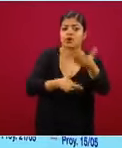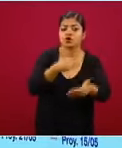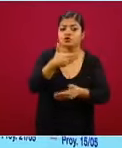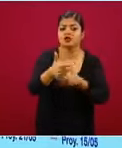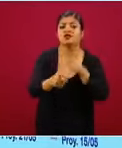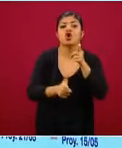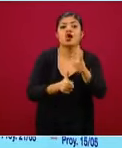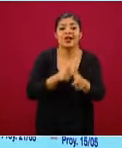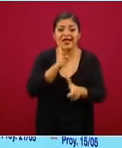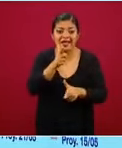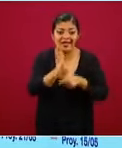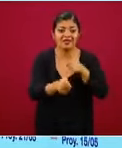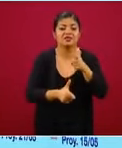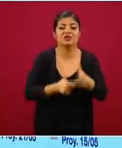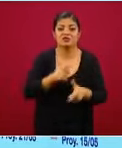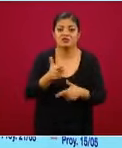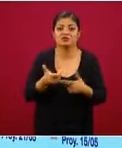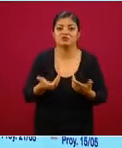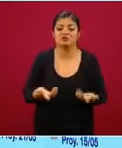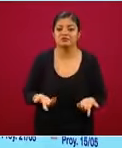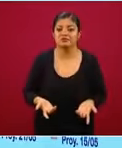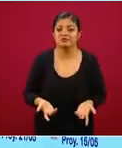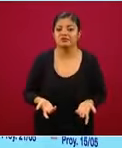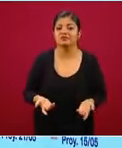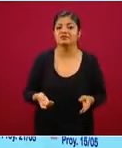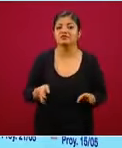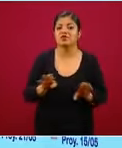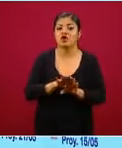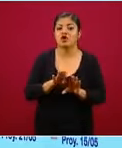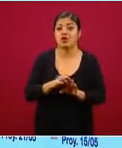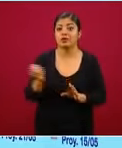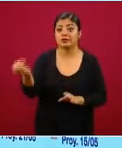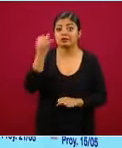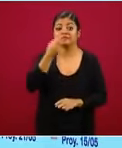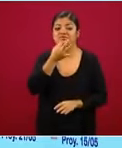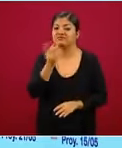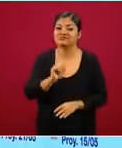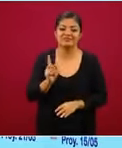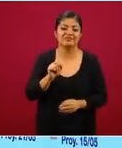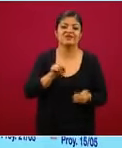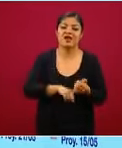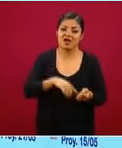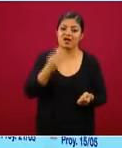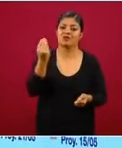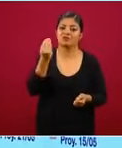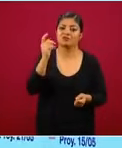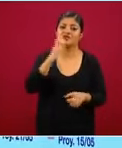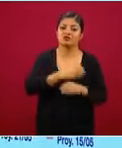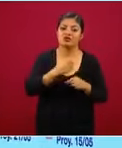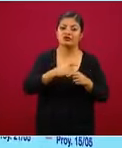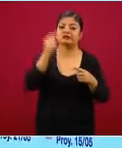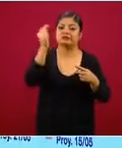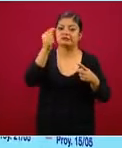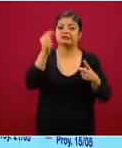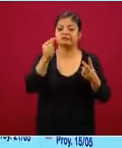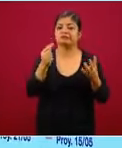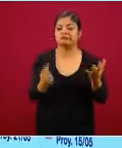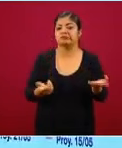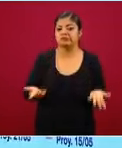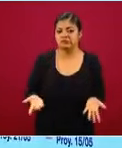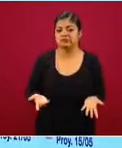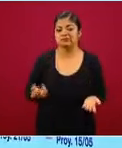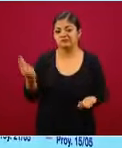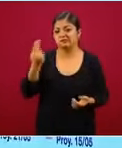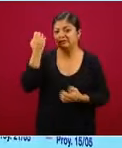lento de confirmación que depende de muchos elementos técnicos y de procedimiento,